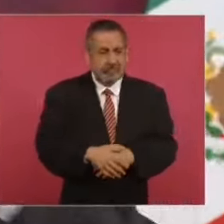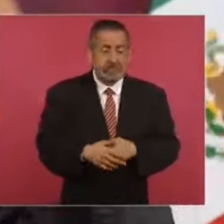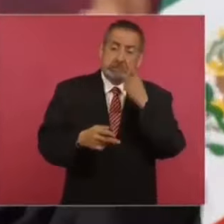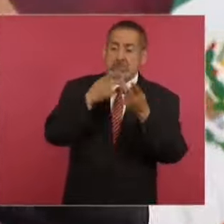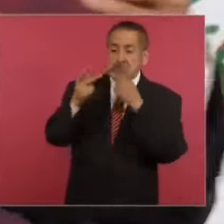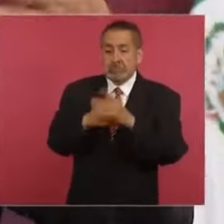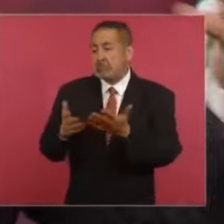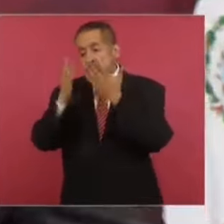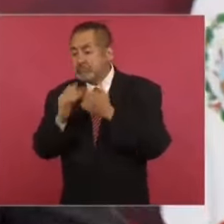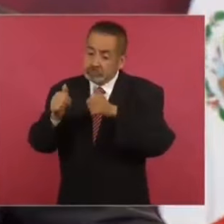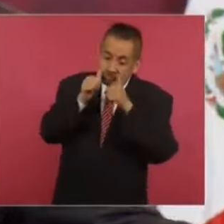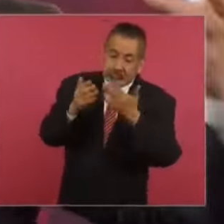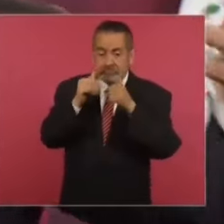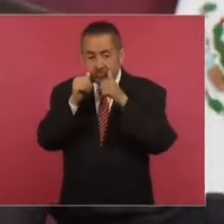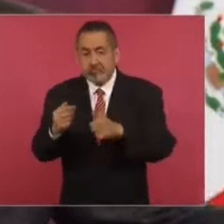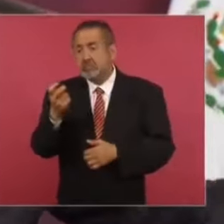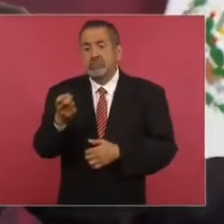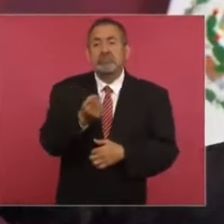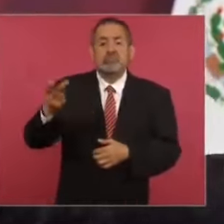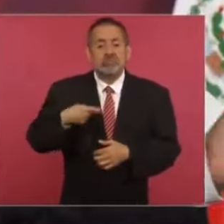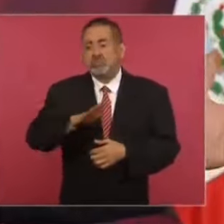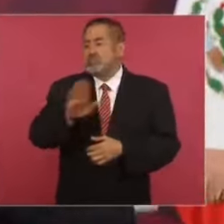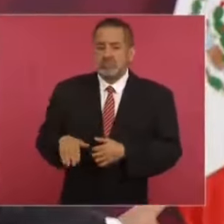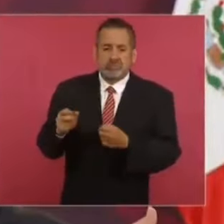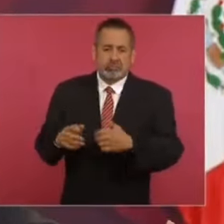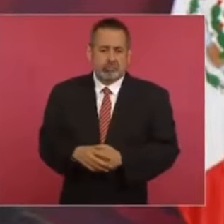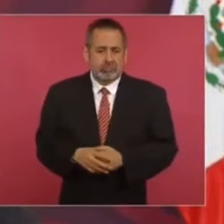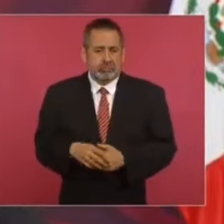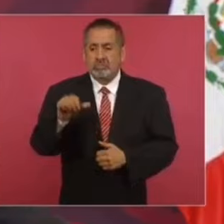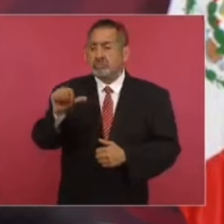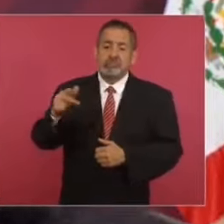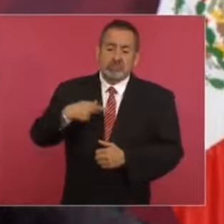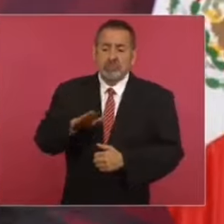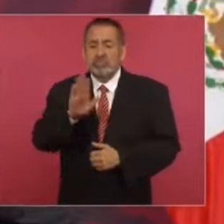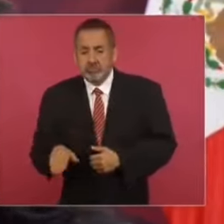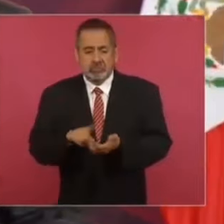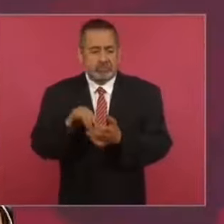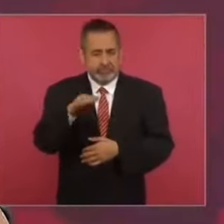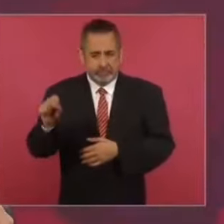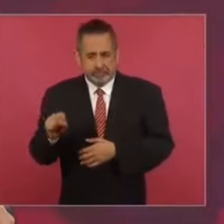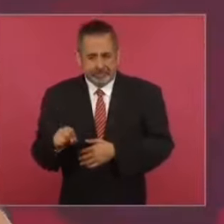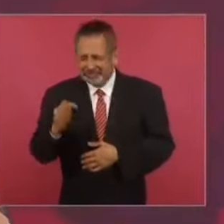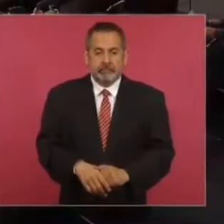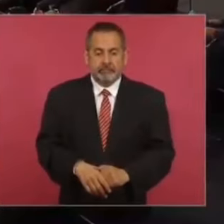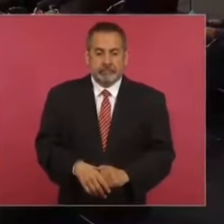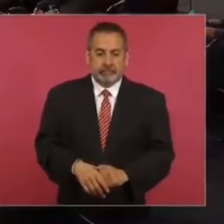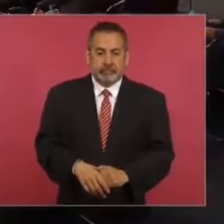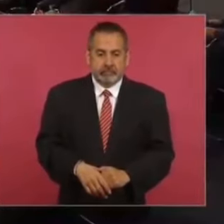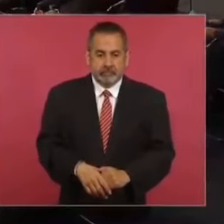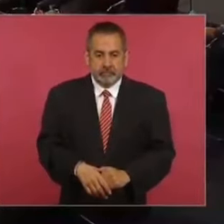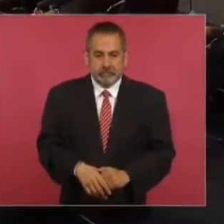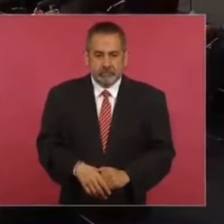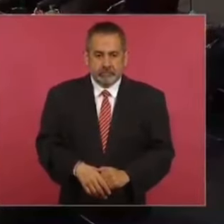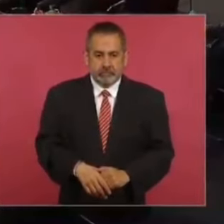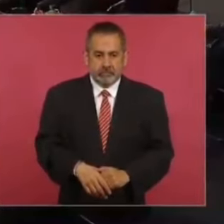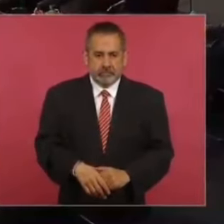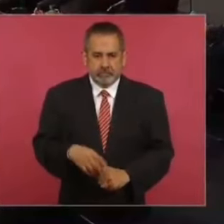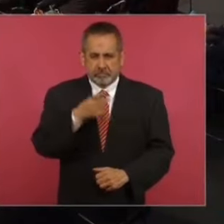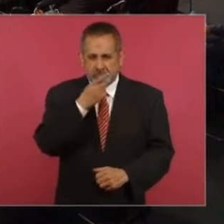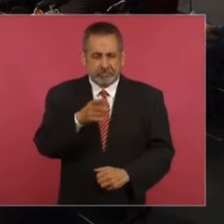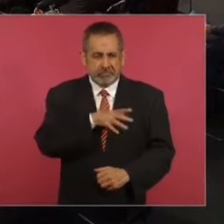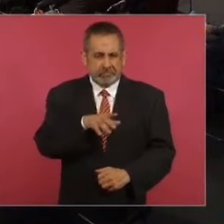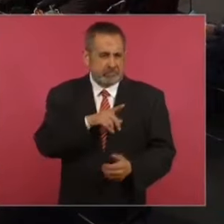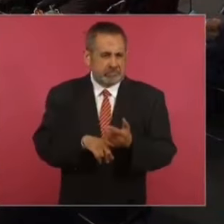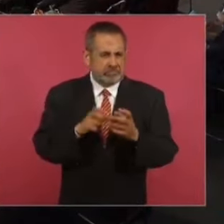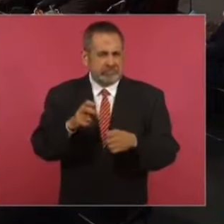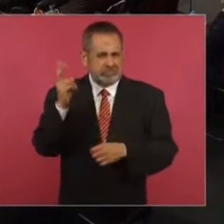de que por falta de atención habían fallecido no sé cuántos. 16 pacientes en el Seguro Social. ¡Falso! Me dicen que no es cierto. No, es totalmente